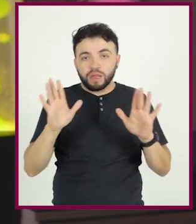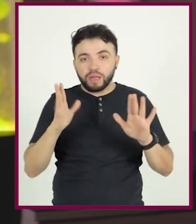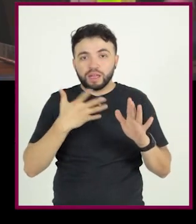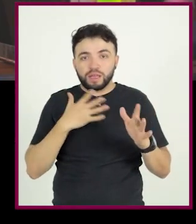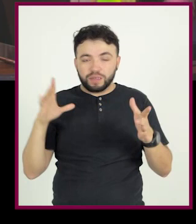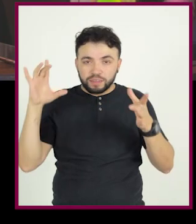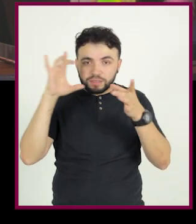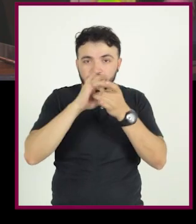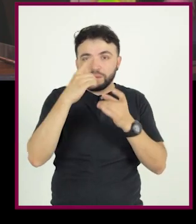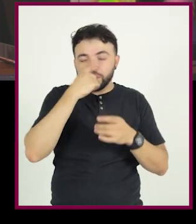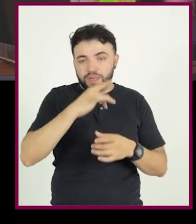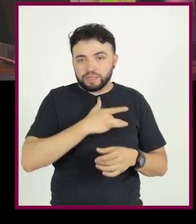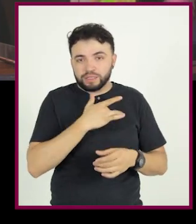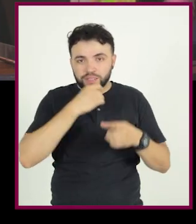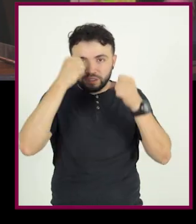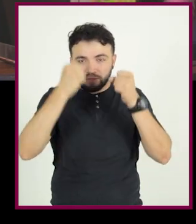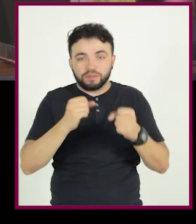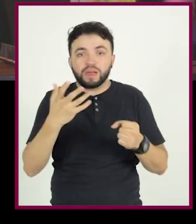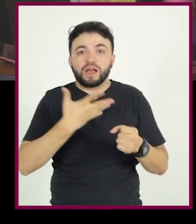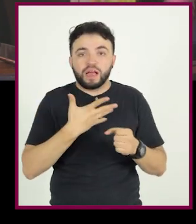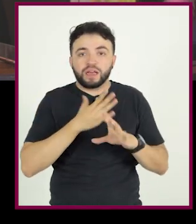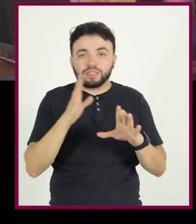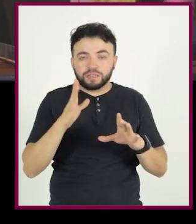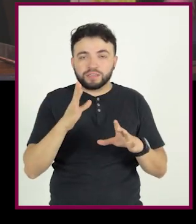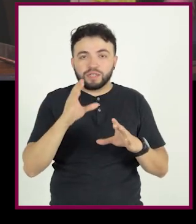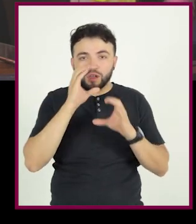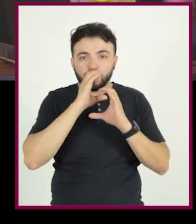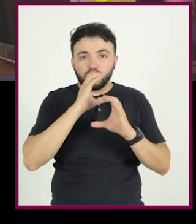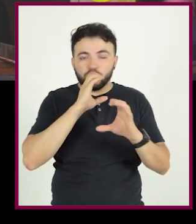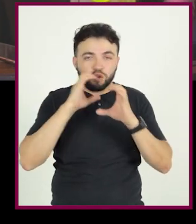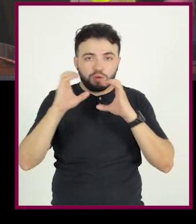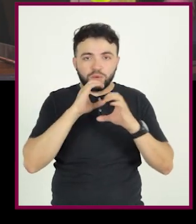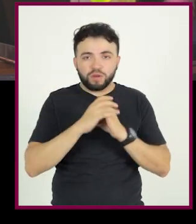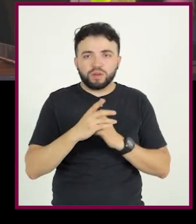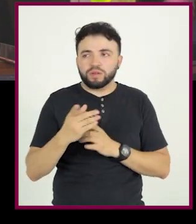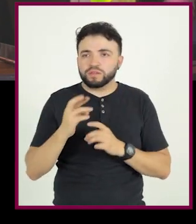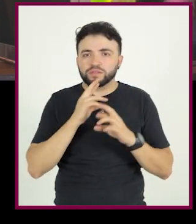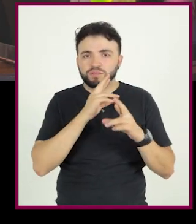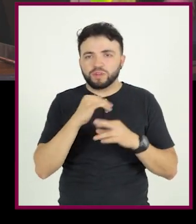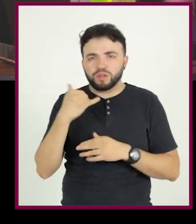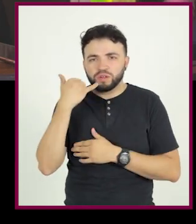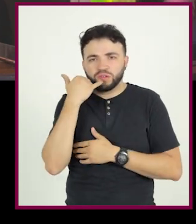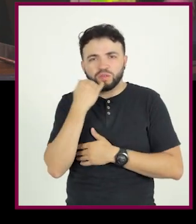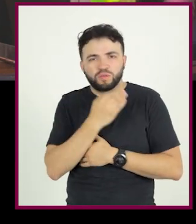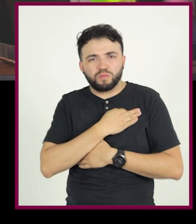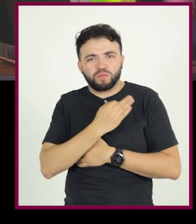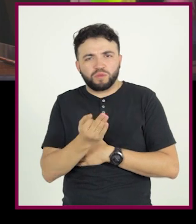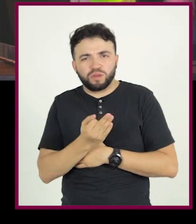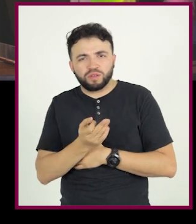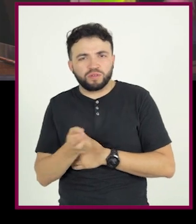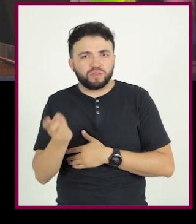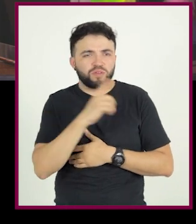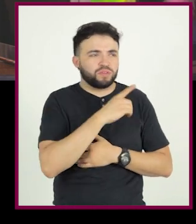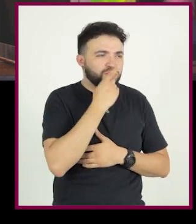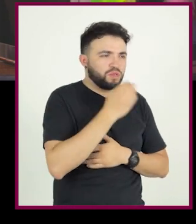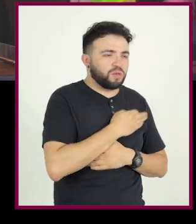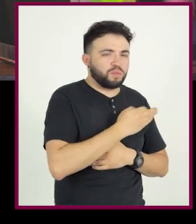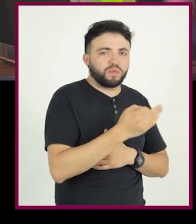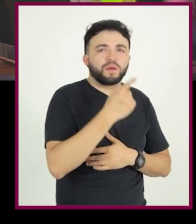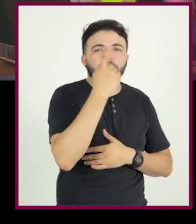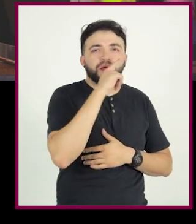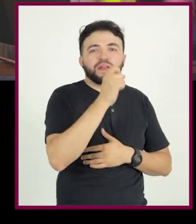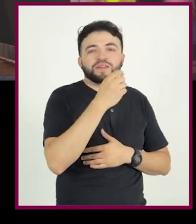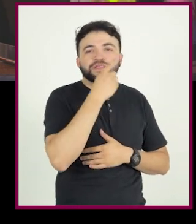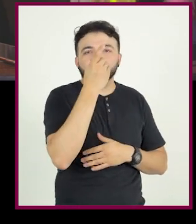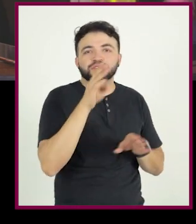el enlace para asegurarse de que la comunicación estaba establecida, le preguntaba ¿bueno? Y quienes contestaban respondían bueno como señal de